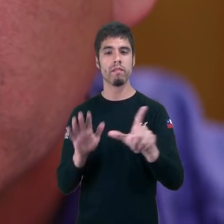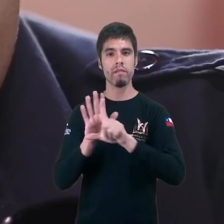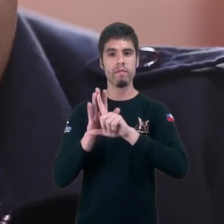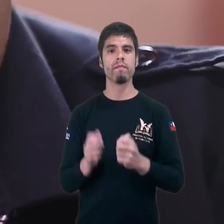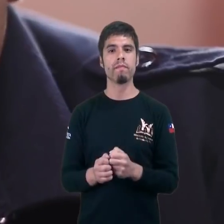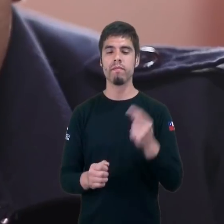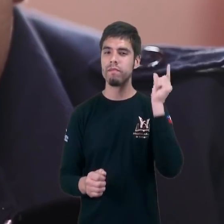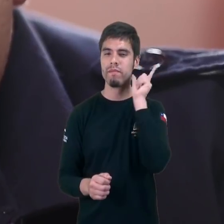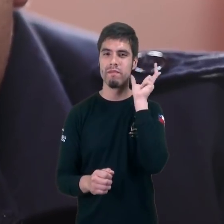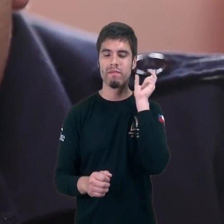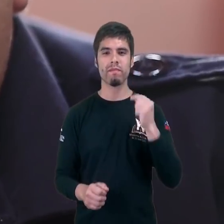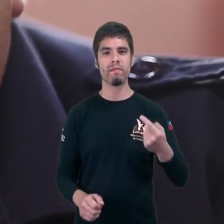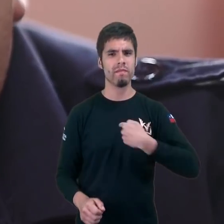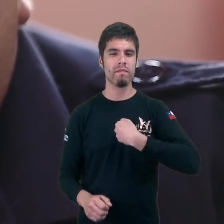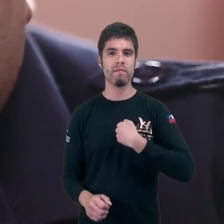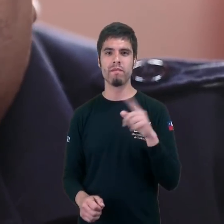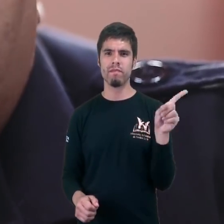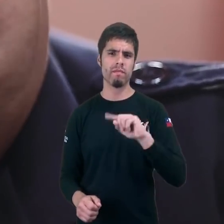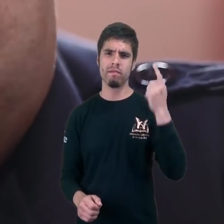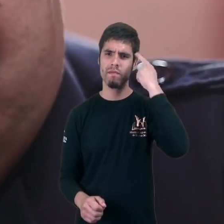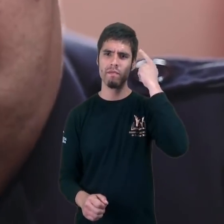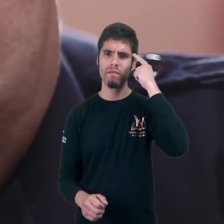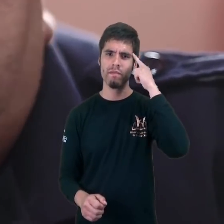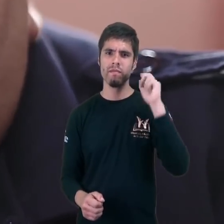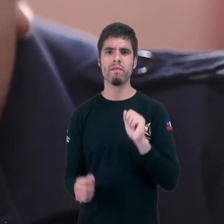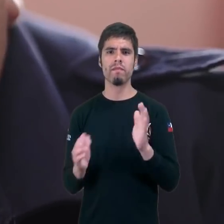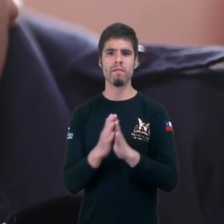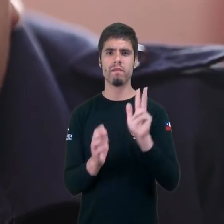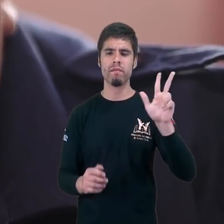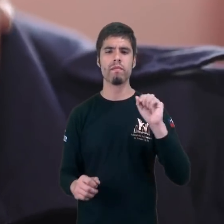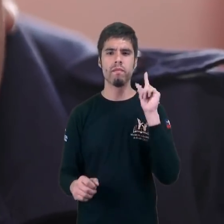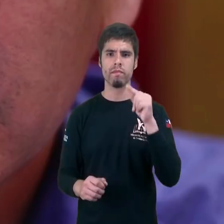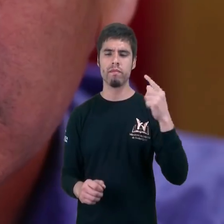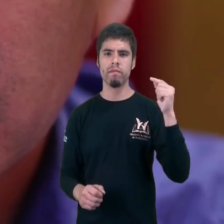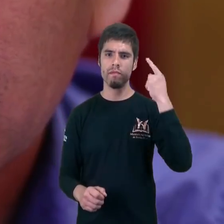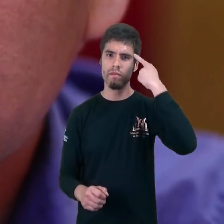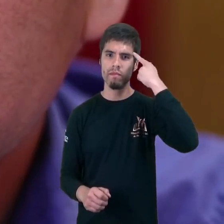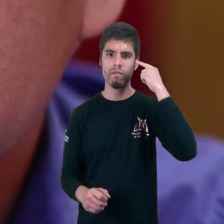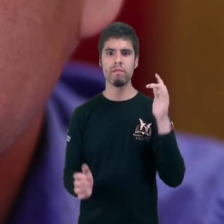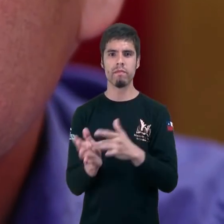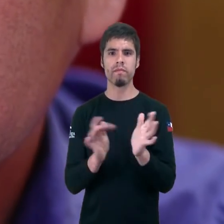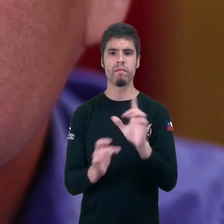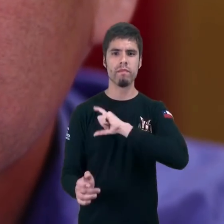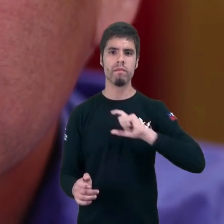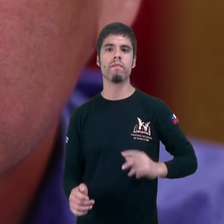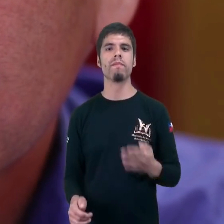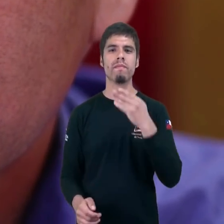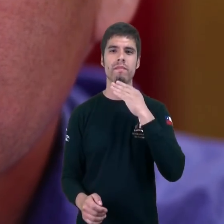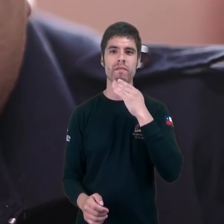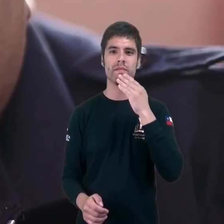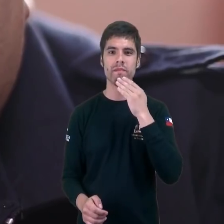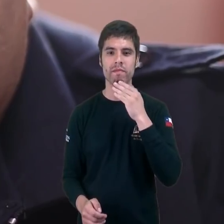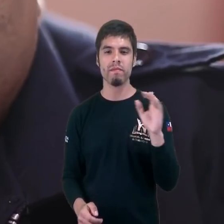mandamiento. Escúcheme, yo no entiendo mucho de religión, pero lo poco que sé que Jesucristo también